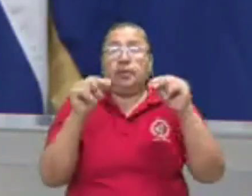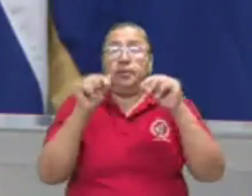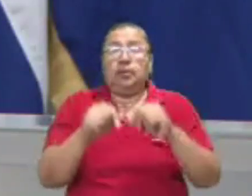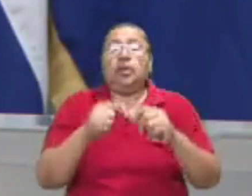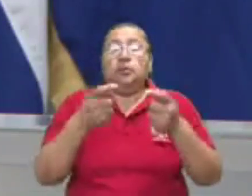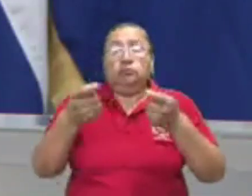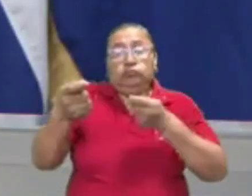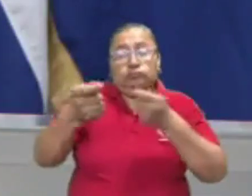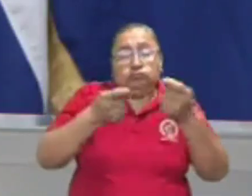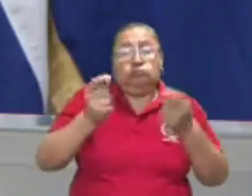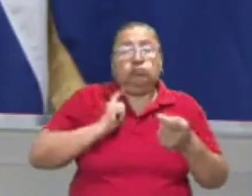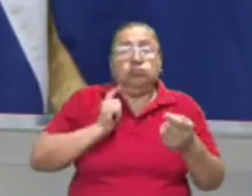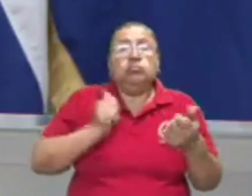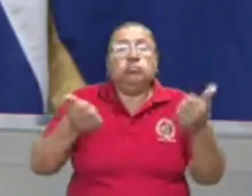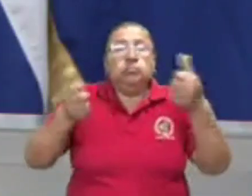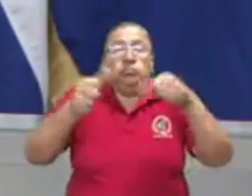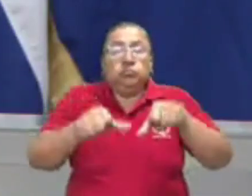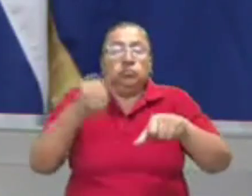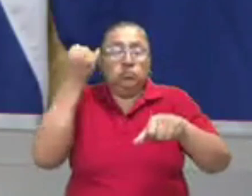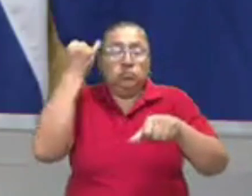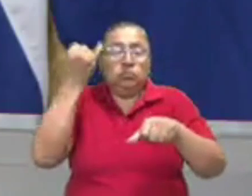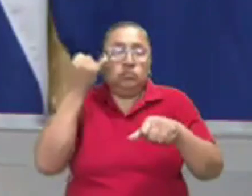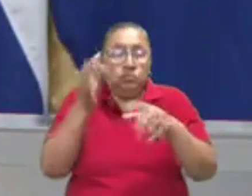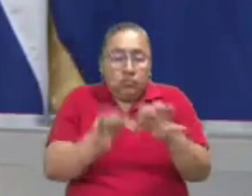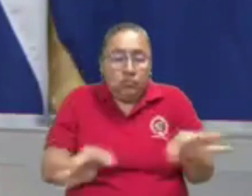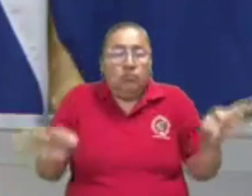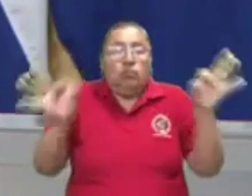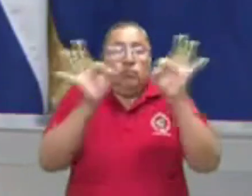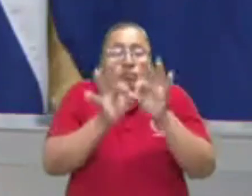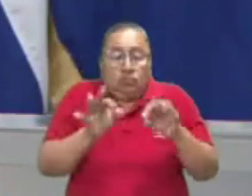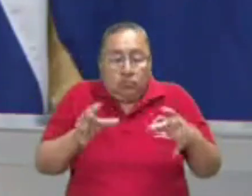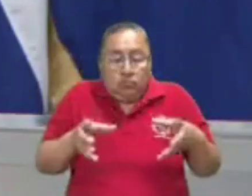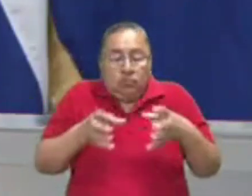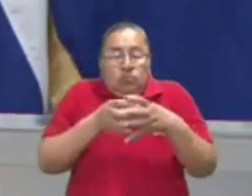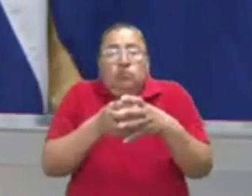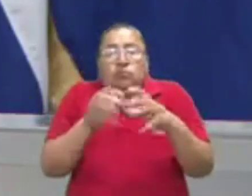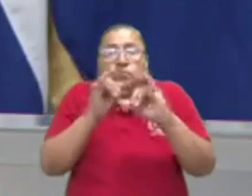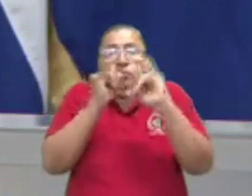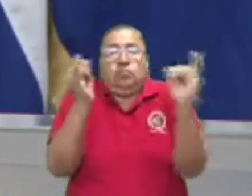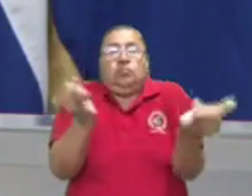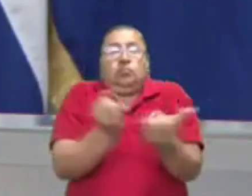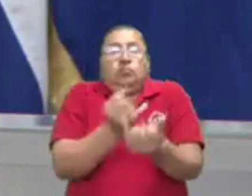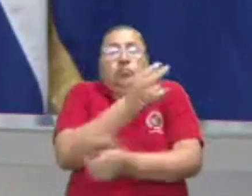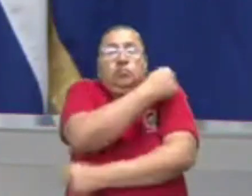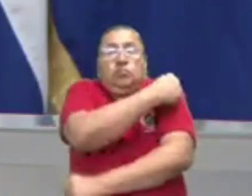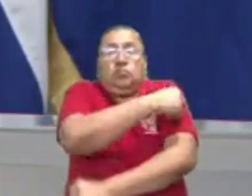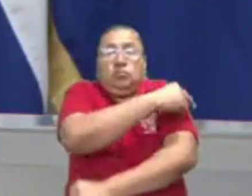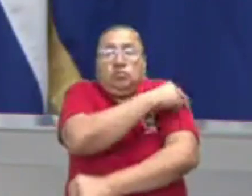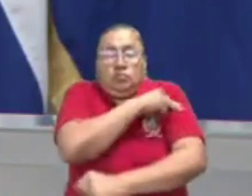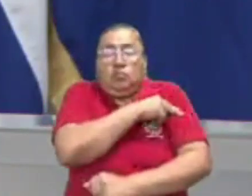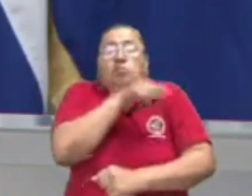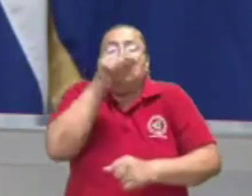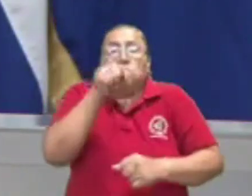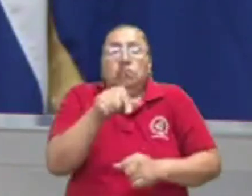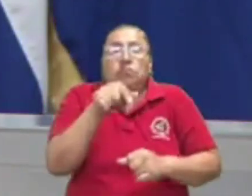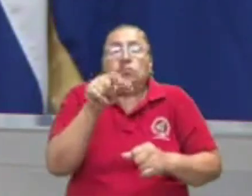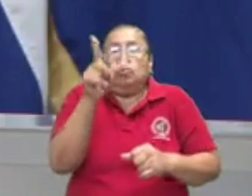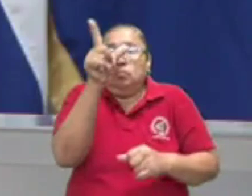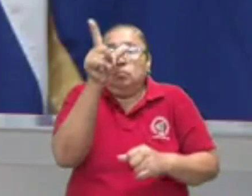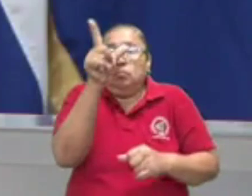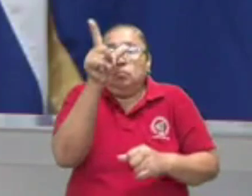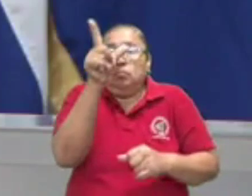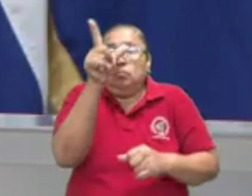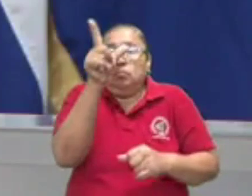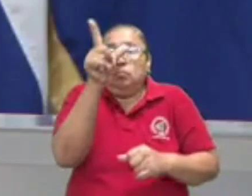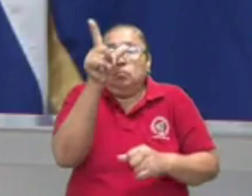se rige bajo los principios fundamentales del Movimiento Internacional de la Cruz Roja y de la Media Luna